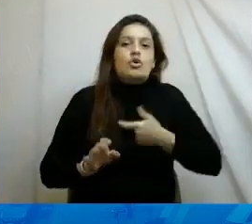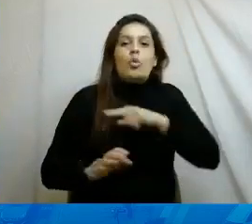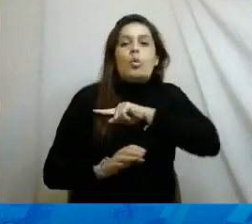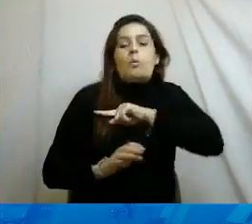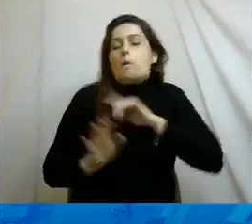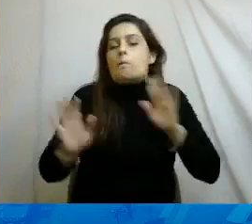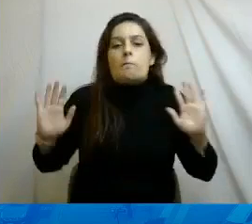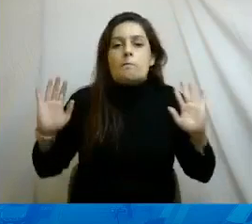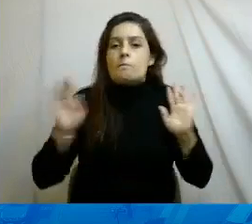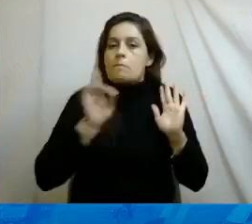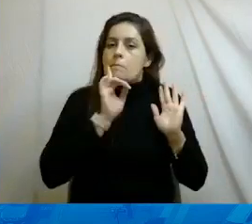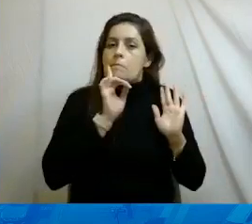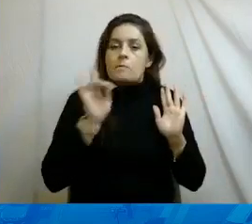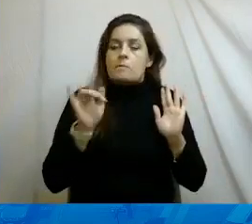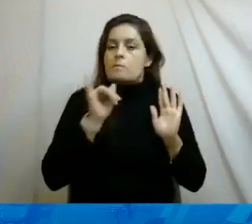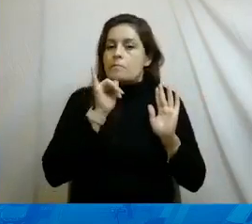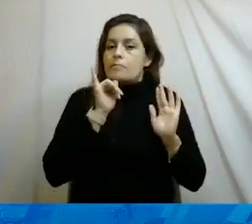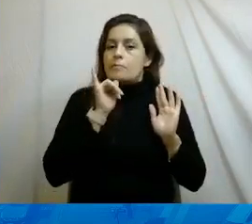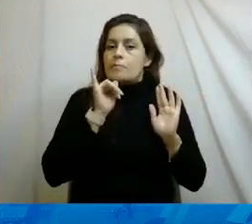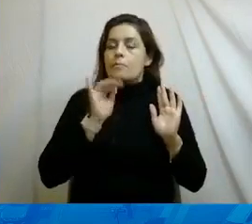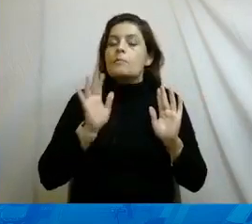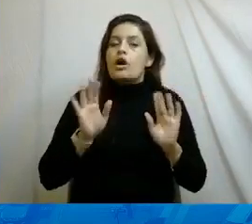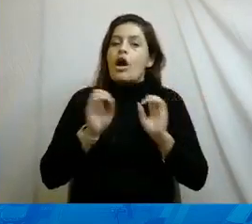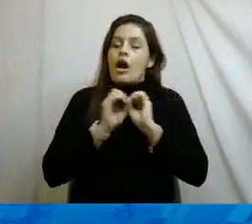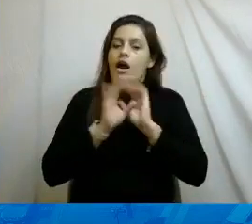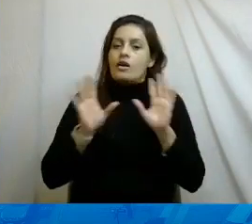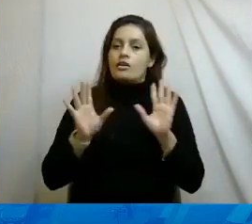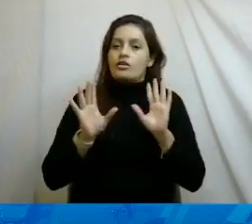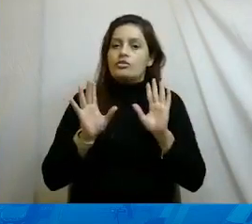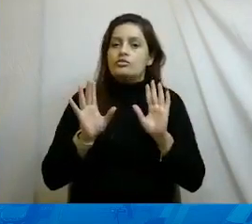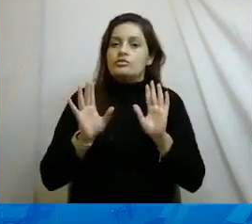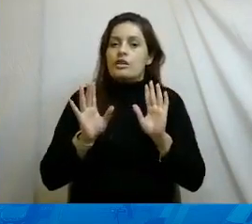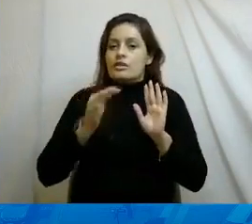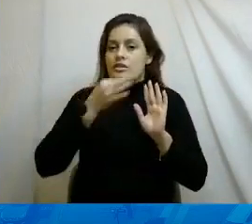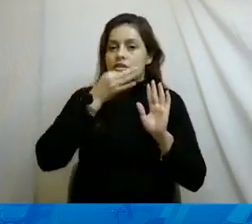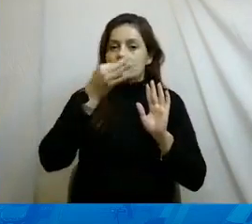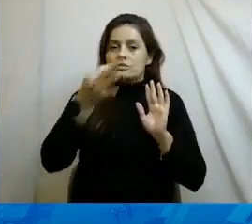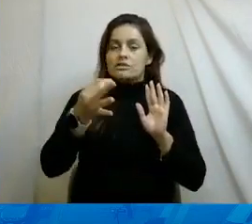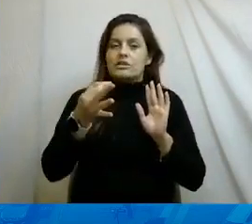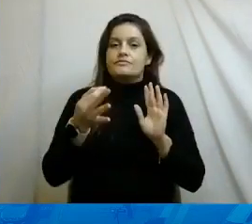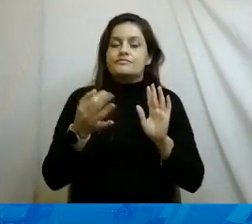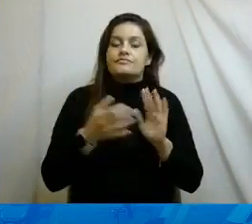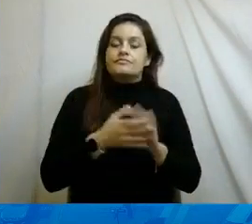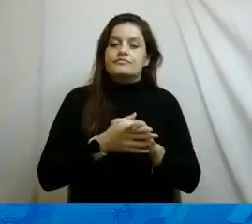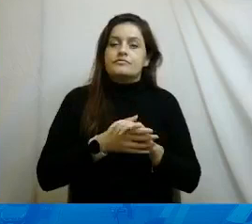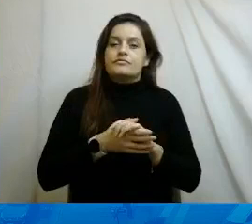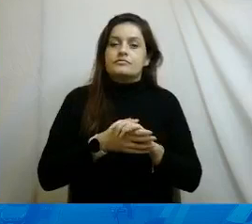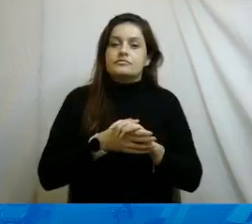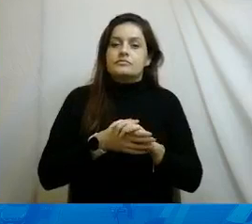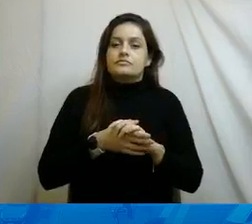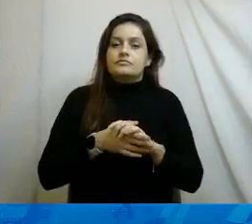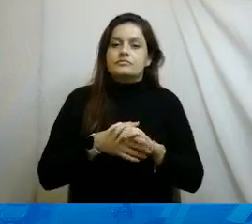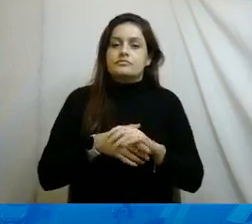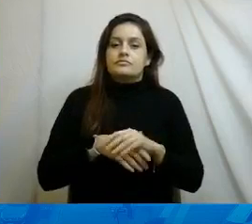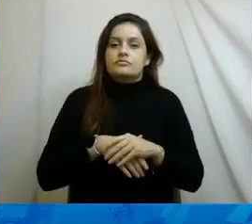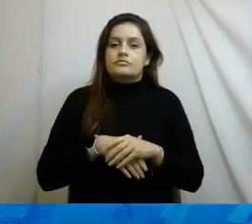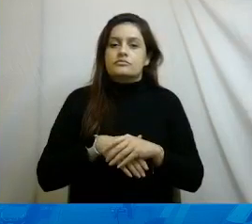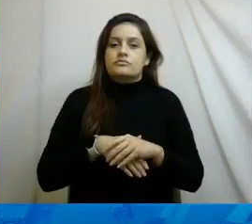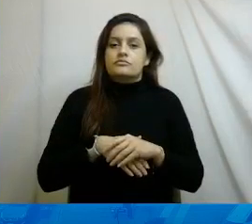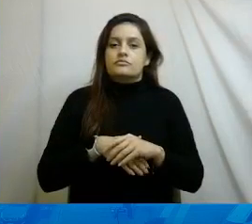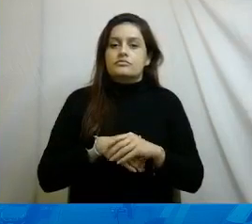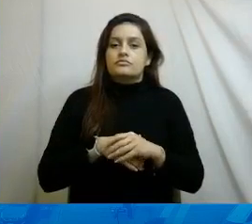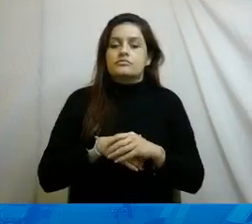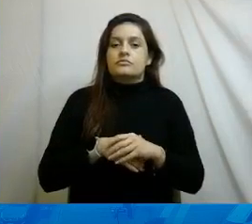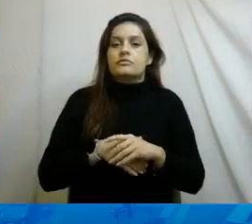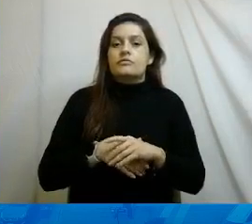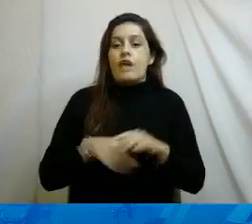pero tenemos claramente que dejar a salvo a la comunidad, que en lo que respecta a la presunción de